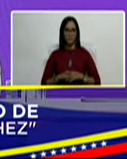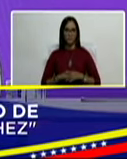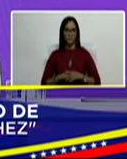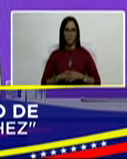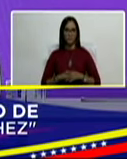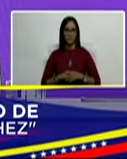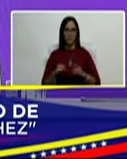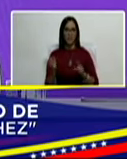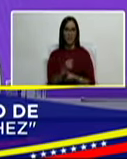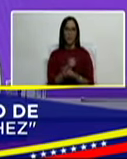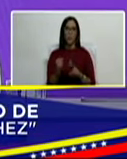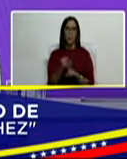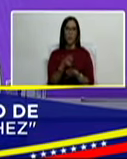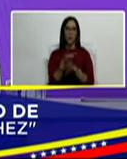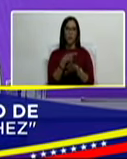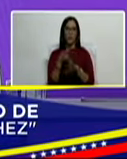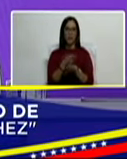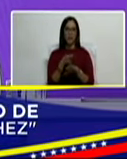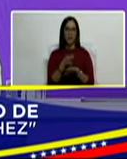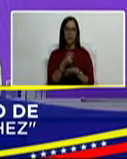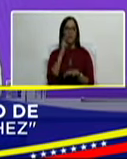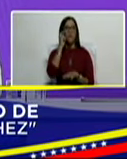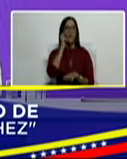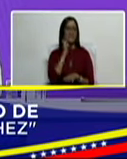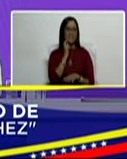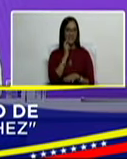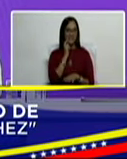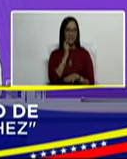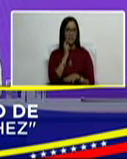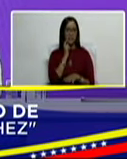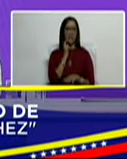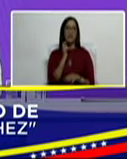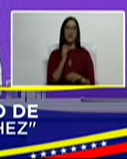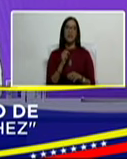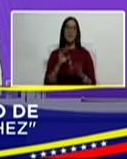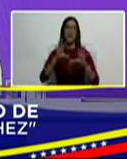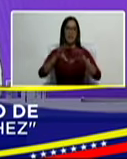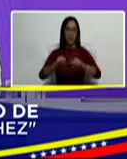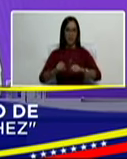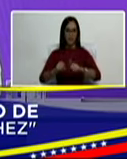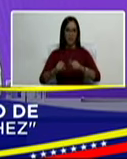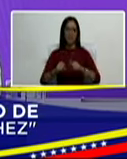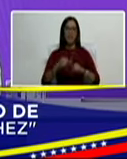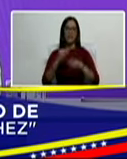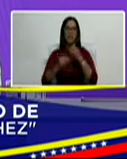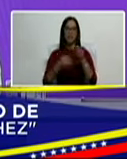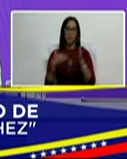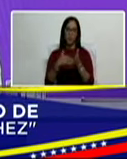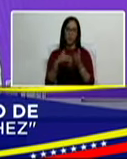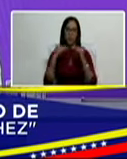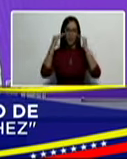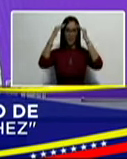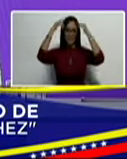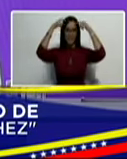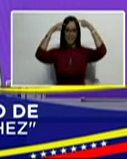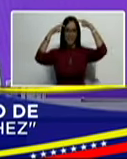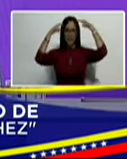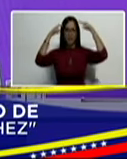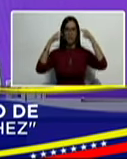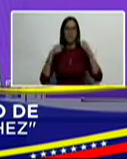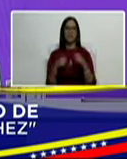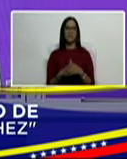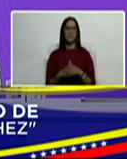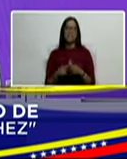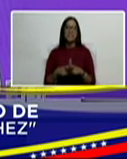del golpe de Estado fascista que el imperialismo preparó contra el comandante Chávez, lleno de